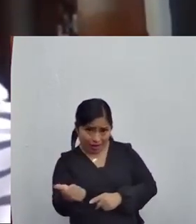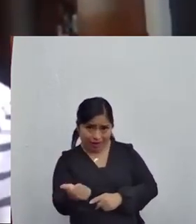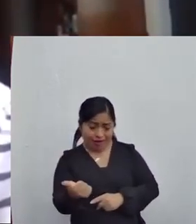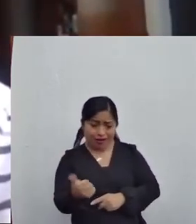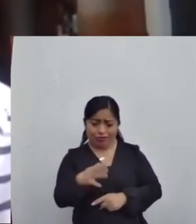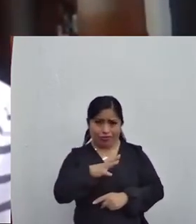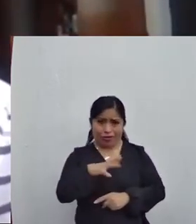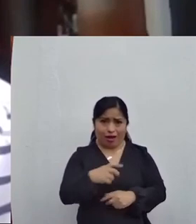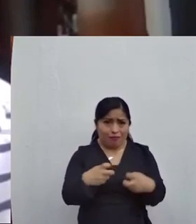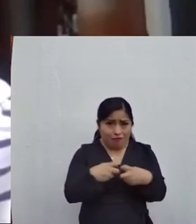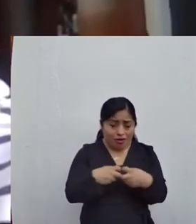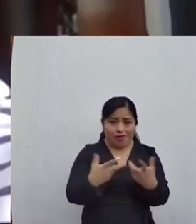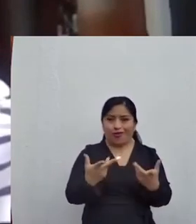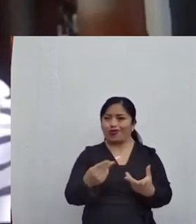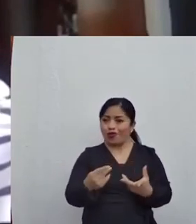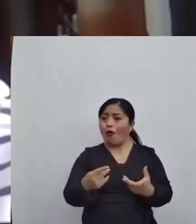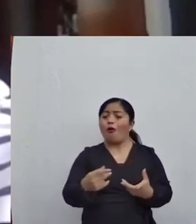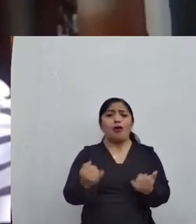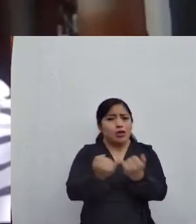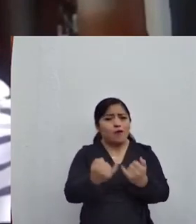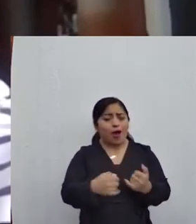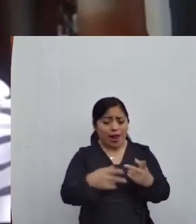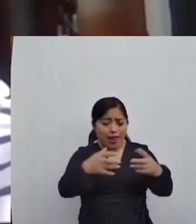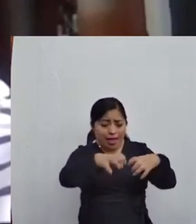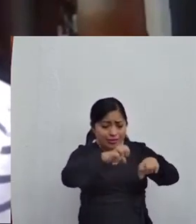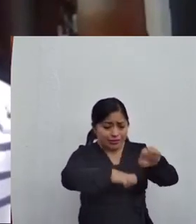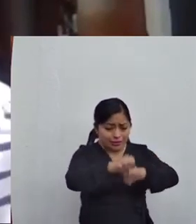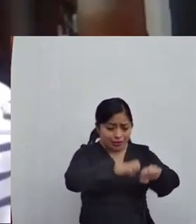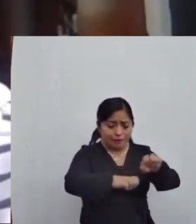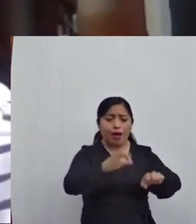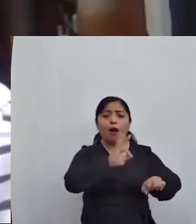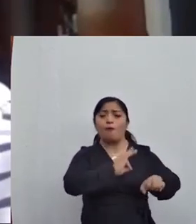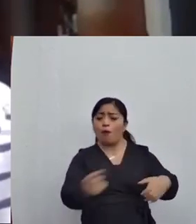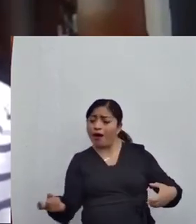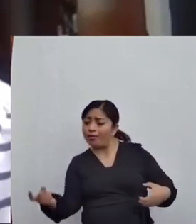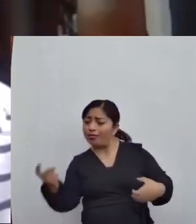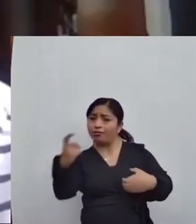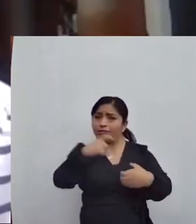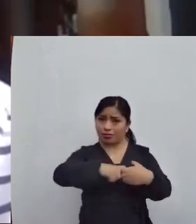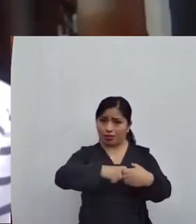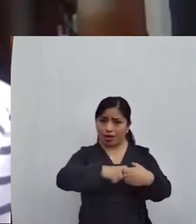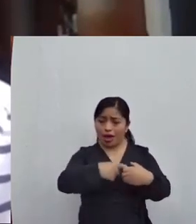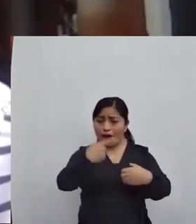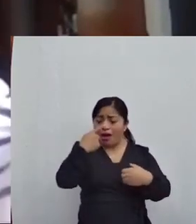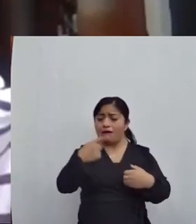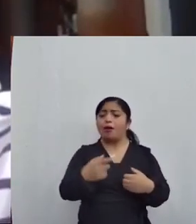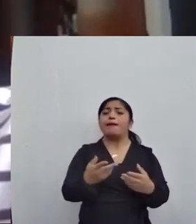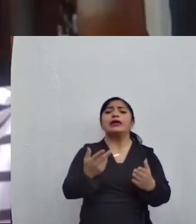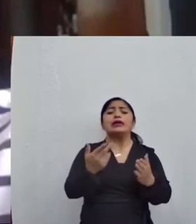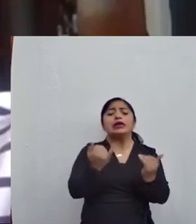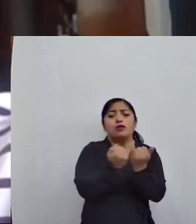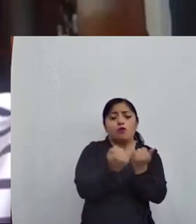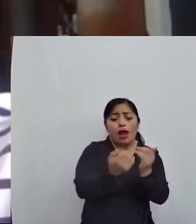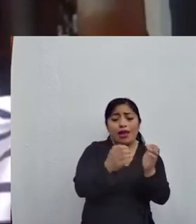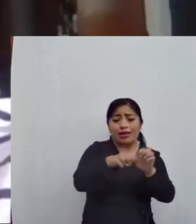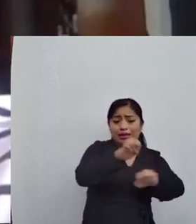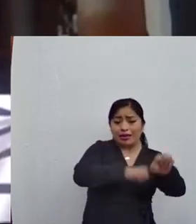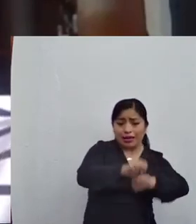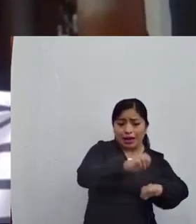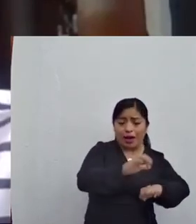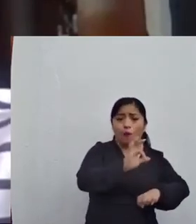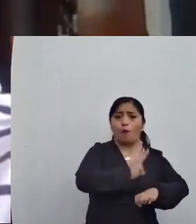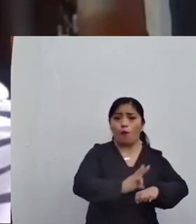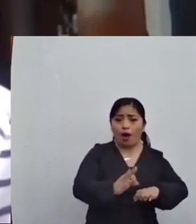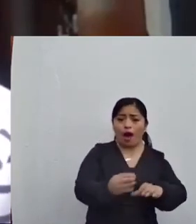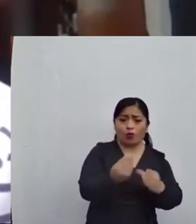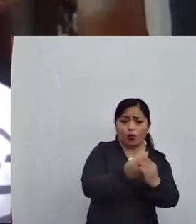TDA pueden ser brillantes si se les dan las herramientas y yo siento que cuando hablamos de discapacidad son del tipo